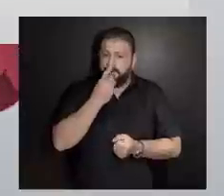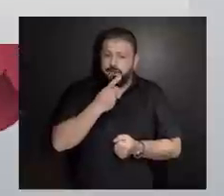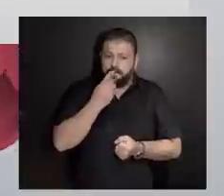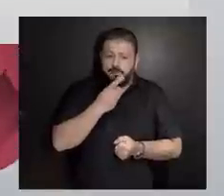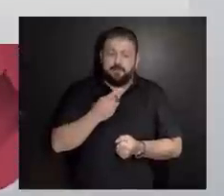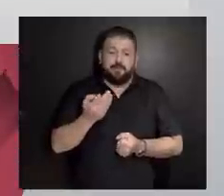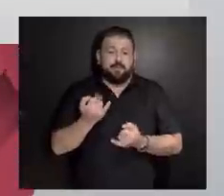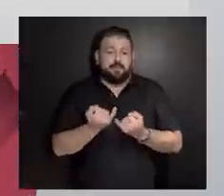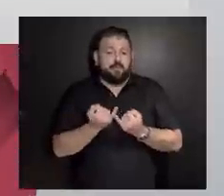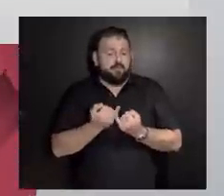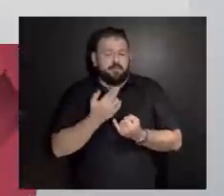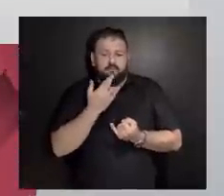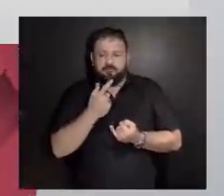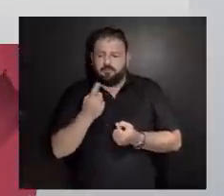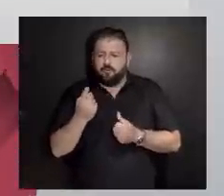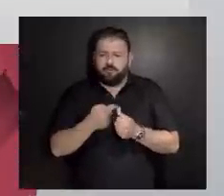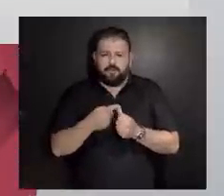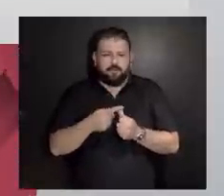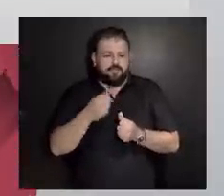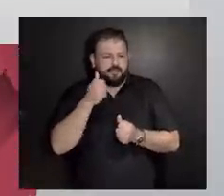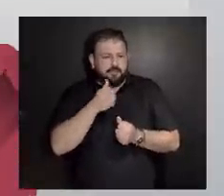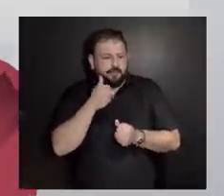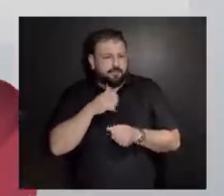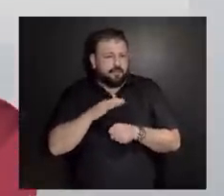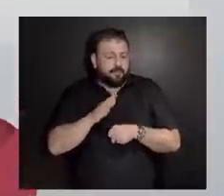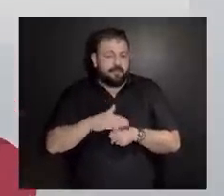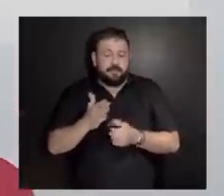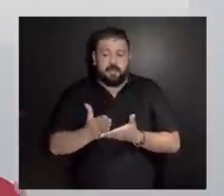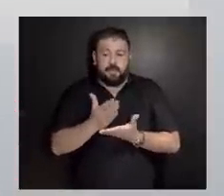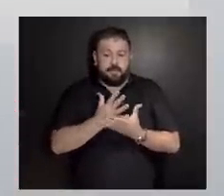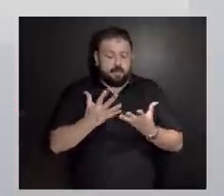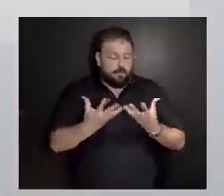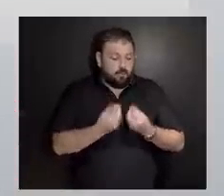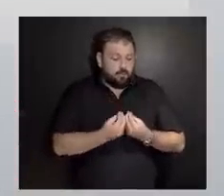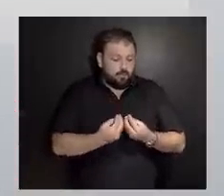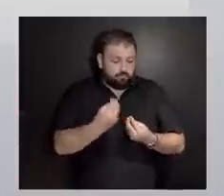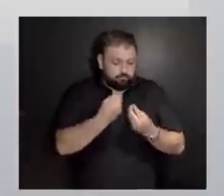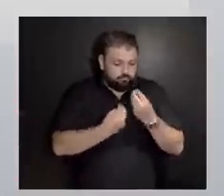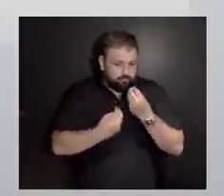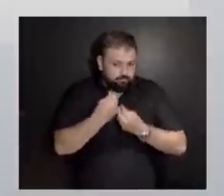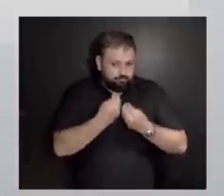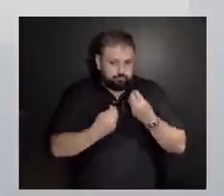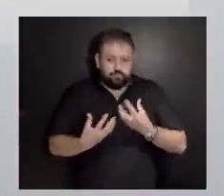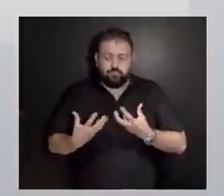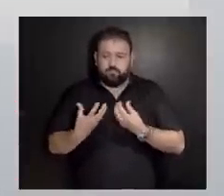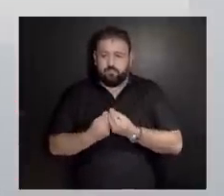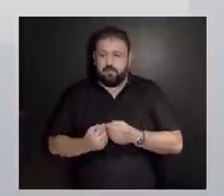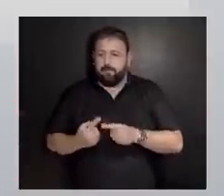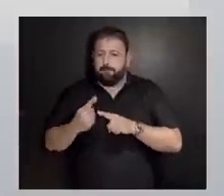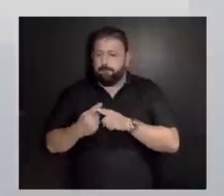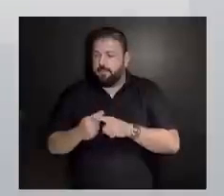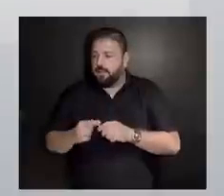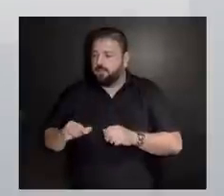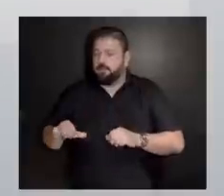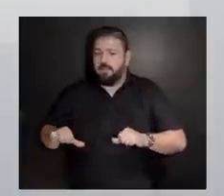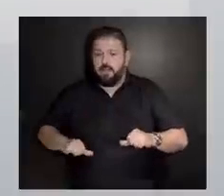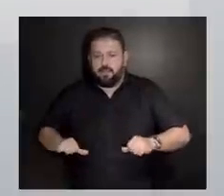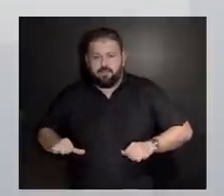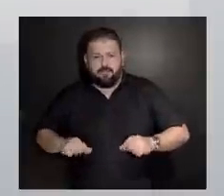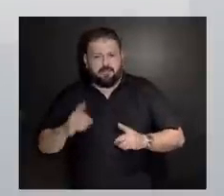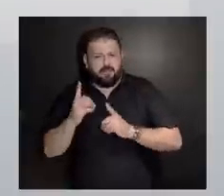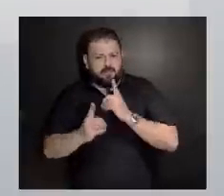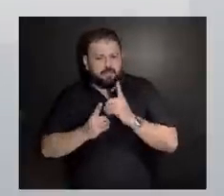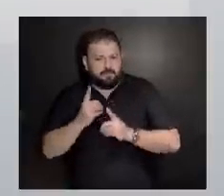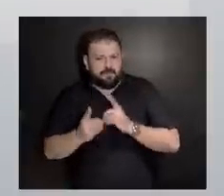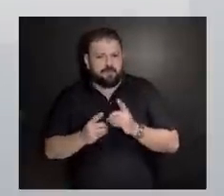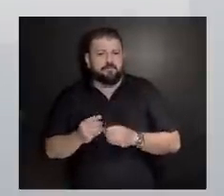2, pues lo primero que nosotros sugerimos, además de la alimentación saludable, además de la actividad física, es pues, por